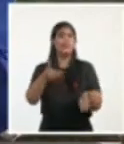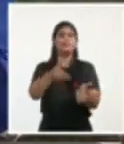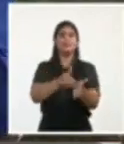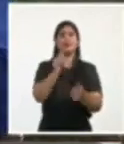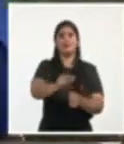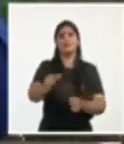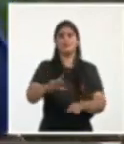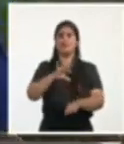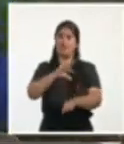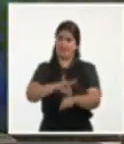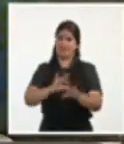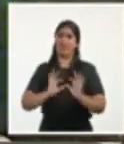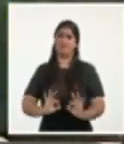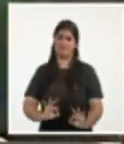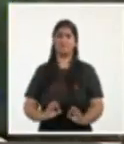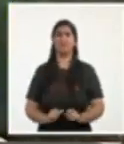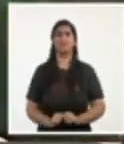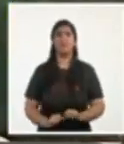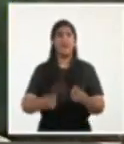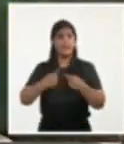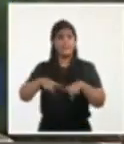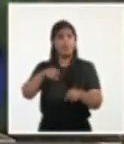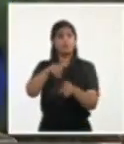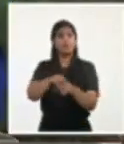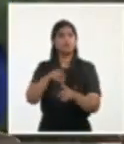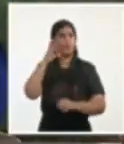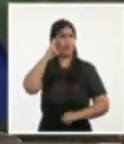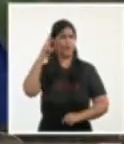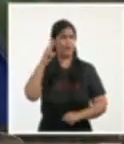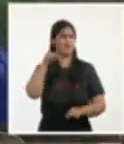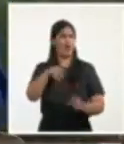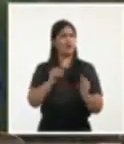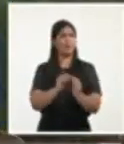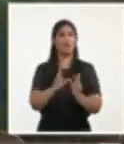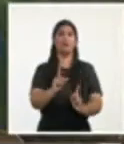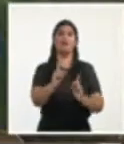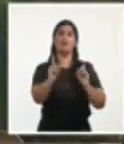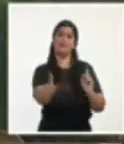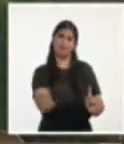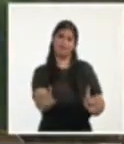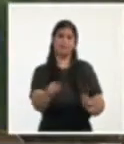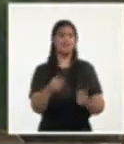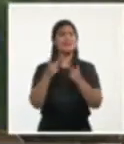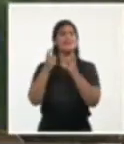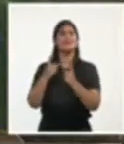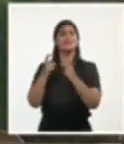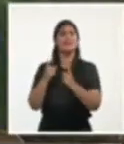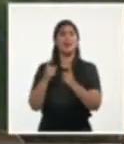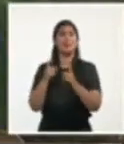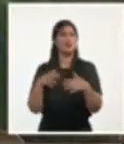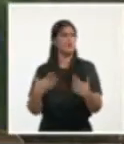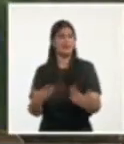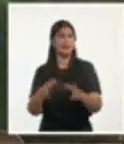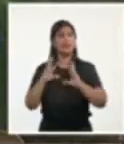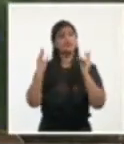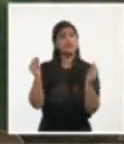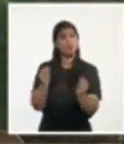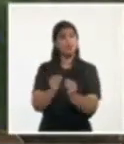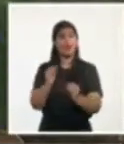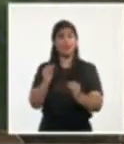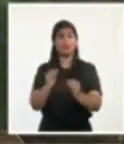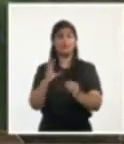utilizar 1/3 de esas instalaciones. Por lo tanto, necesitaríamos 28 por 3.